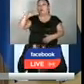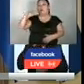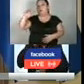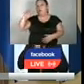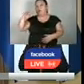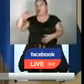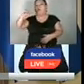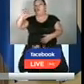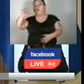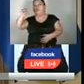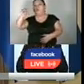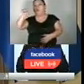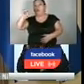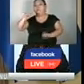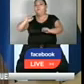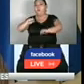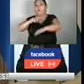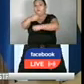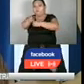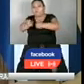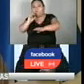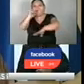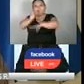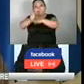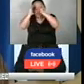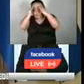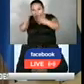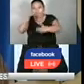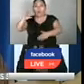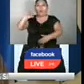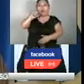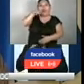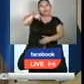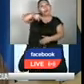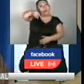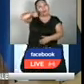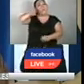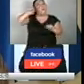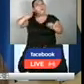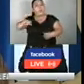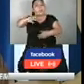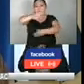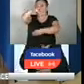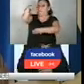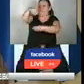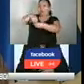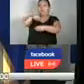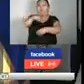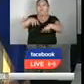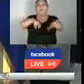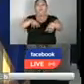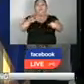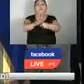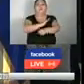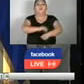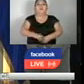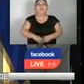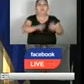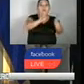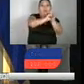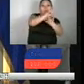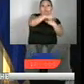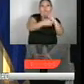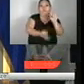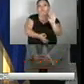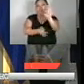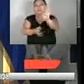el que instalaremos Centros de Atención a la Primera Infancia, CAPI, para brindar una atención integral en todo el territorio nacional. El documento fue recibido por